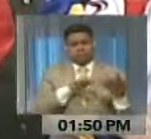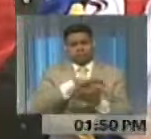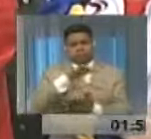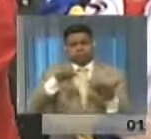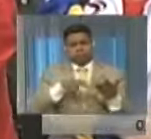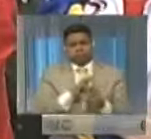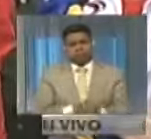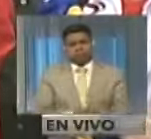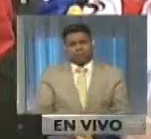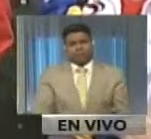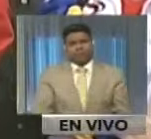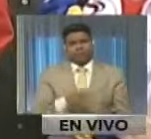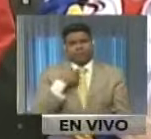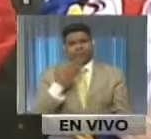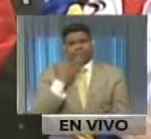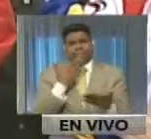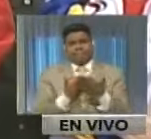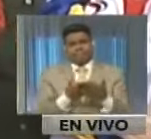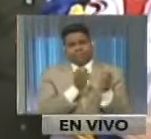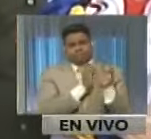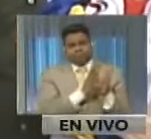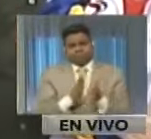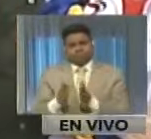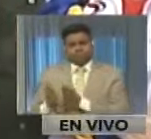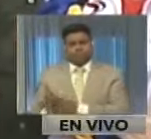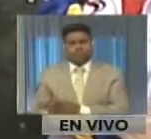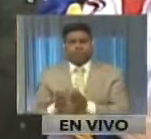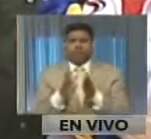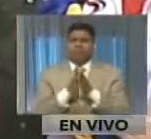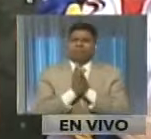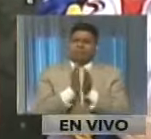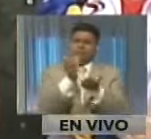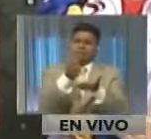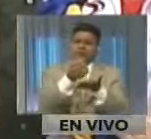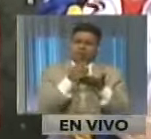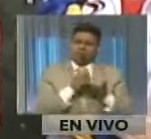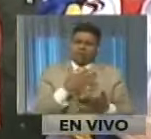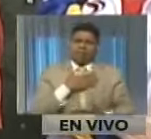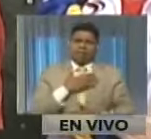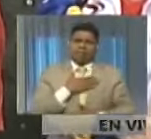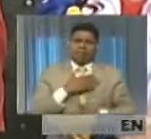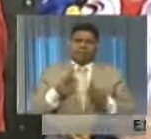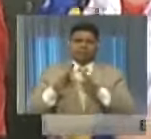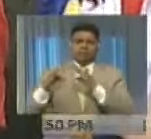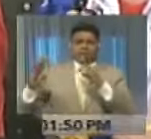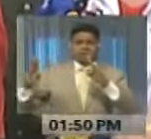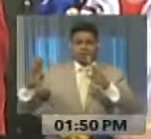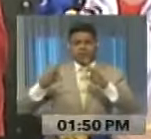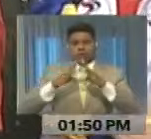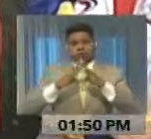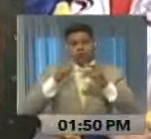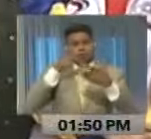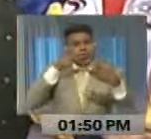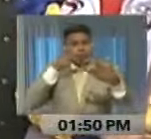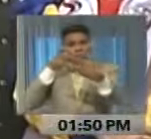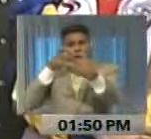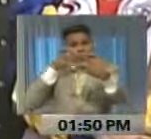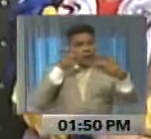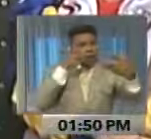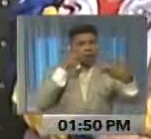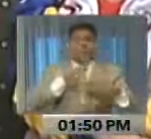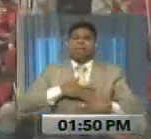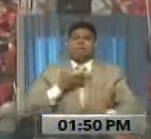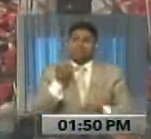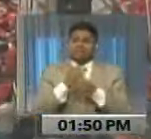Yo le pido a los organizadores una vez más que me ayuden, por favor, para que los comunicadores sociales y las cámaras puedan hacer su